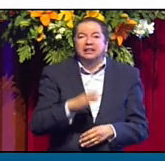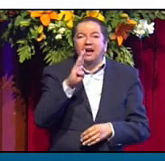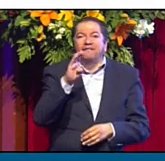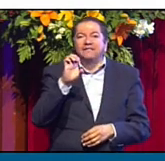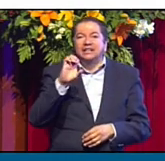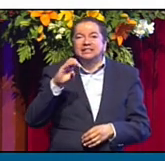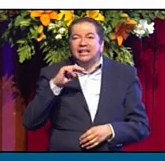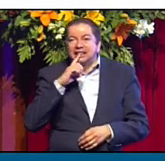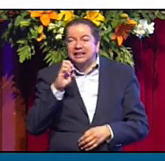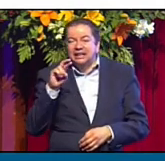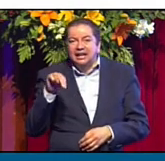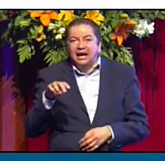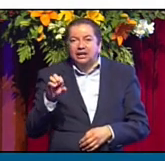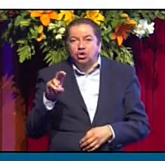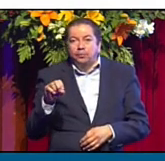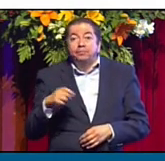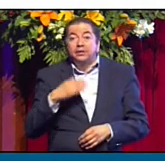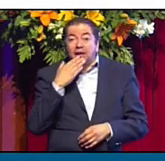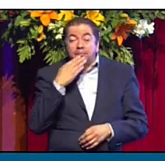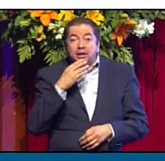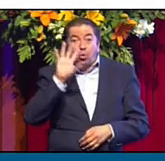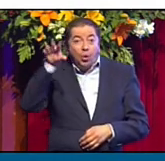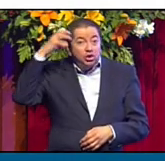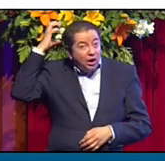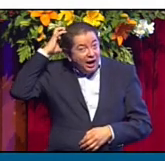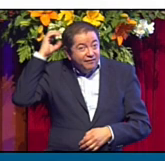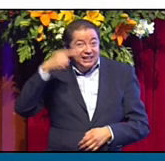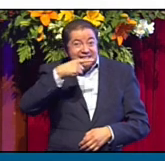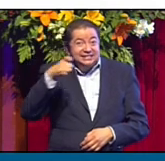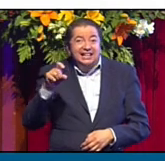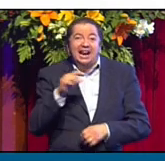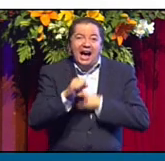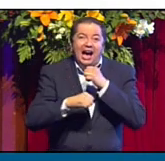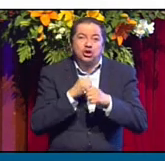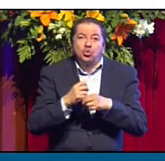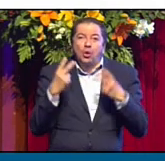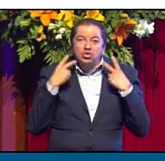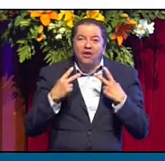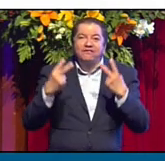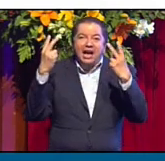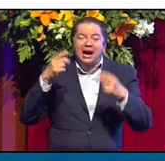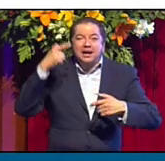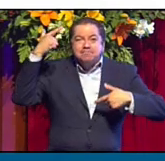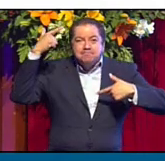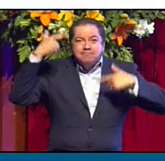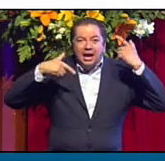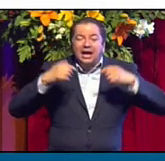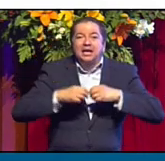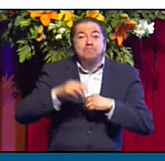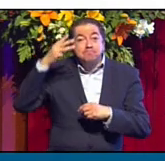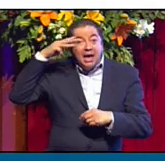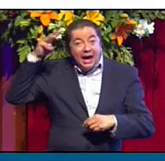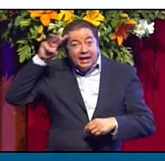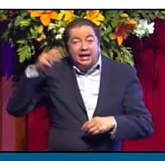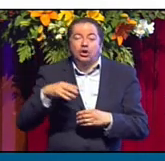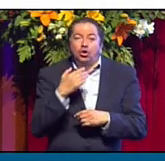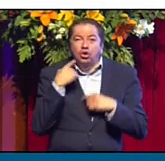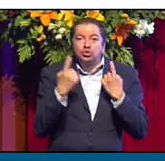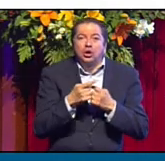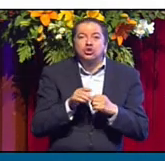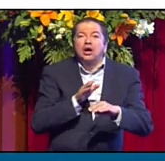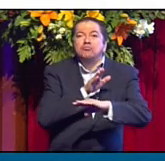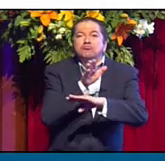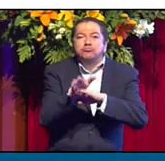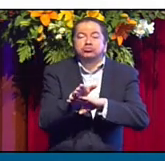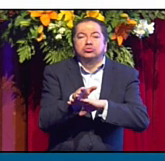Bicentenario, cuando Gabriela cumplió 100 años de haber viajado a México el año 1922, cuando tomó un